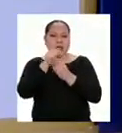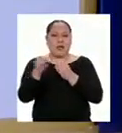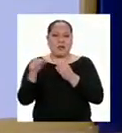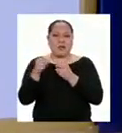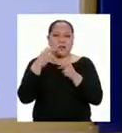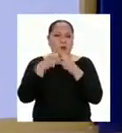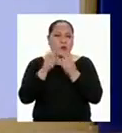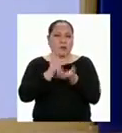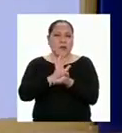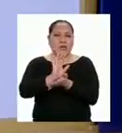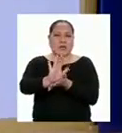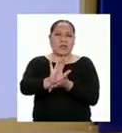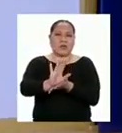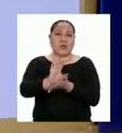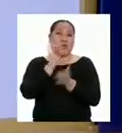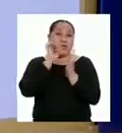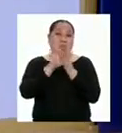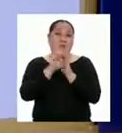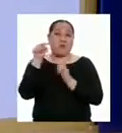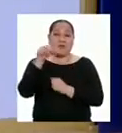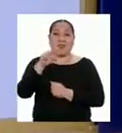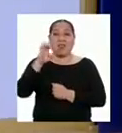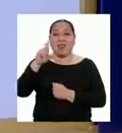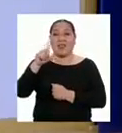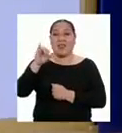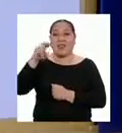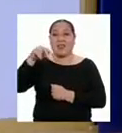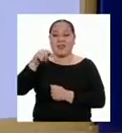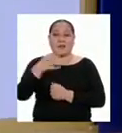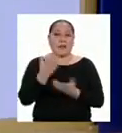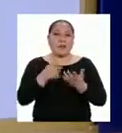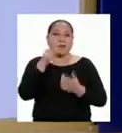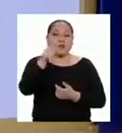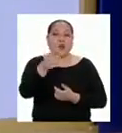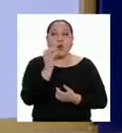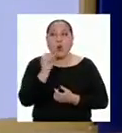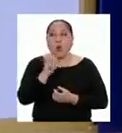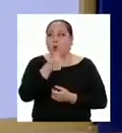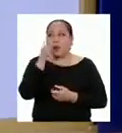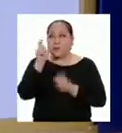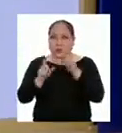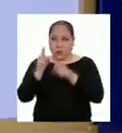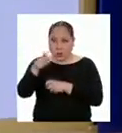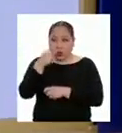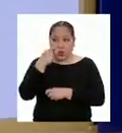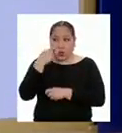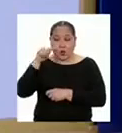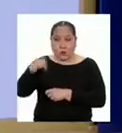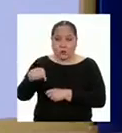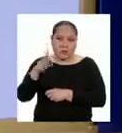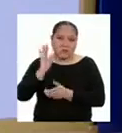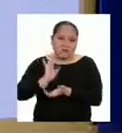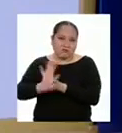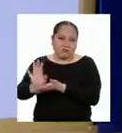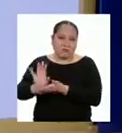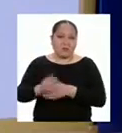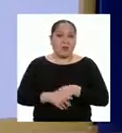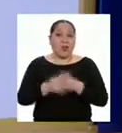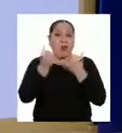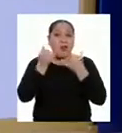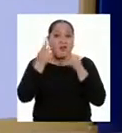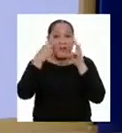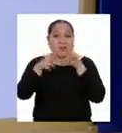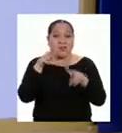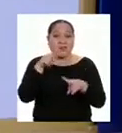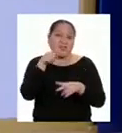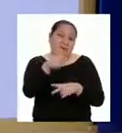la que vivió Eliana? De seguro que tú o alguien que conoces ha pasado por una situación así. Y lo que veremos hoy podría ser útil